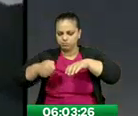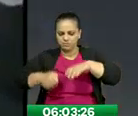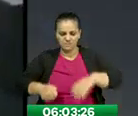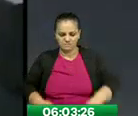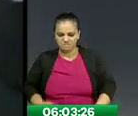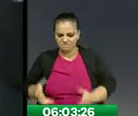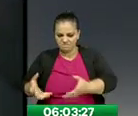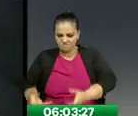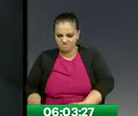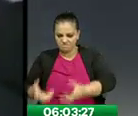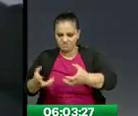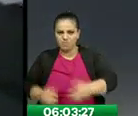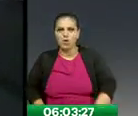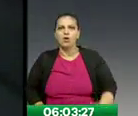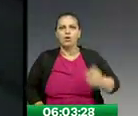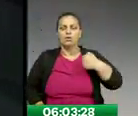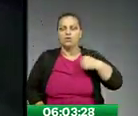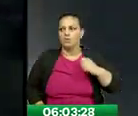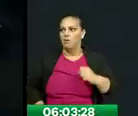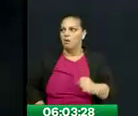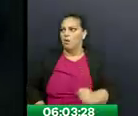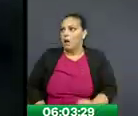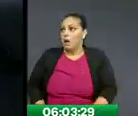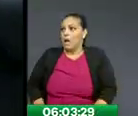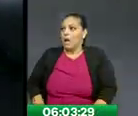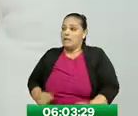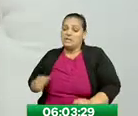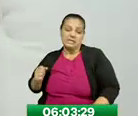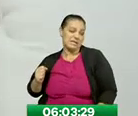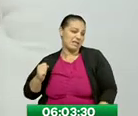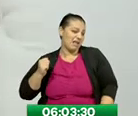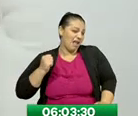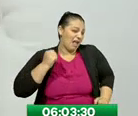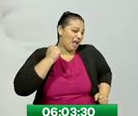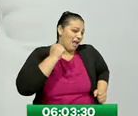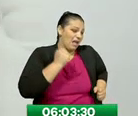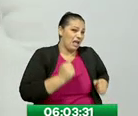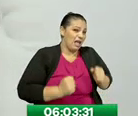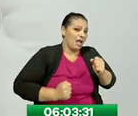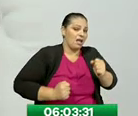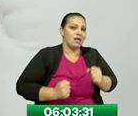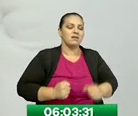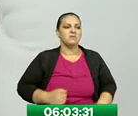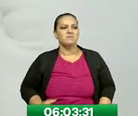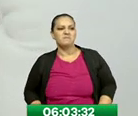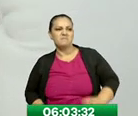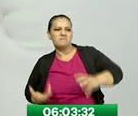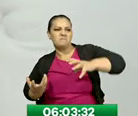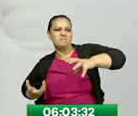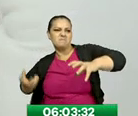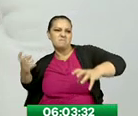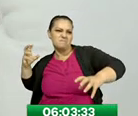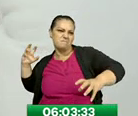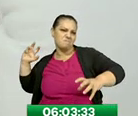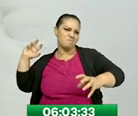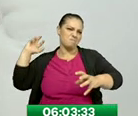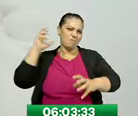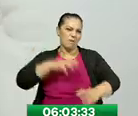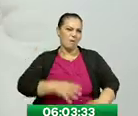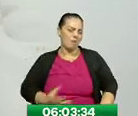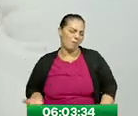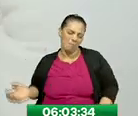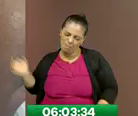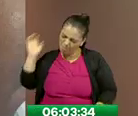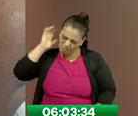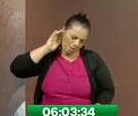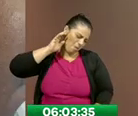alcanzo a virar la cara. Entonces hago lo que viro la cara y es que me voltea de este lado, con la gata que me la lanzó. Y voy ahí